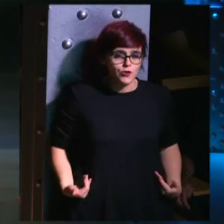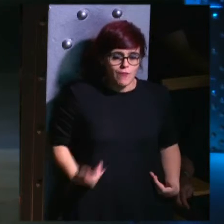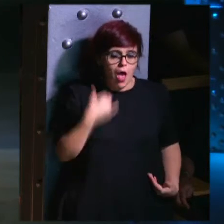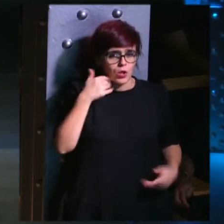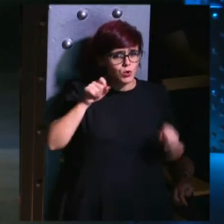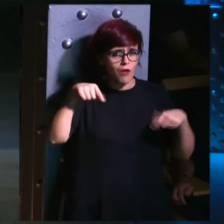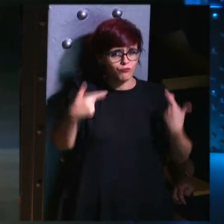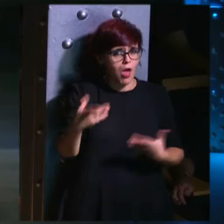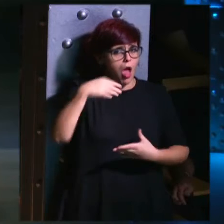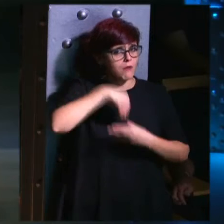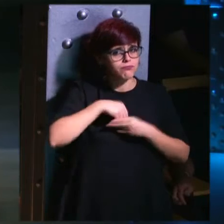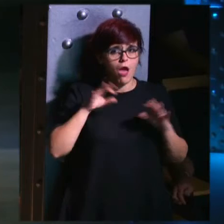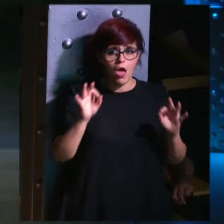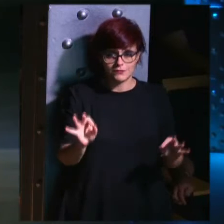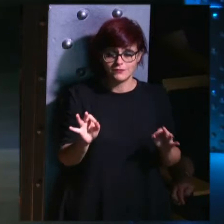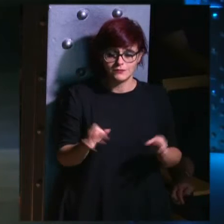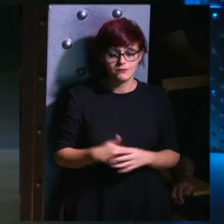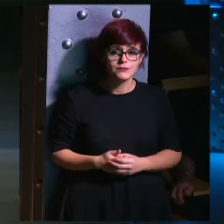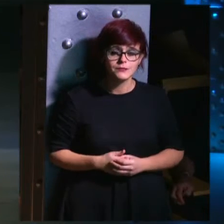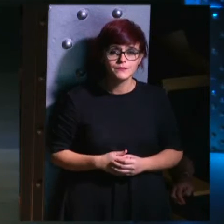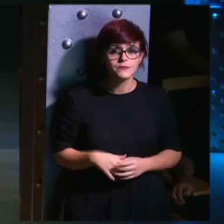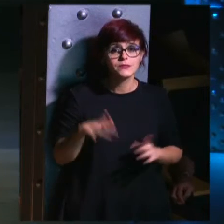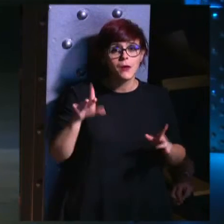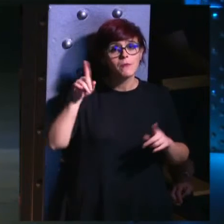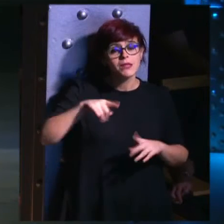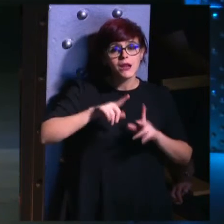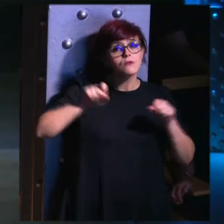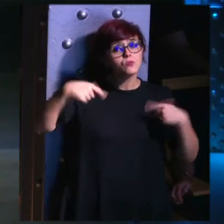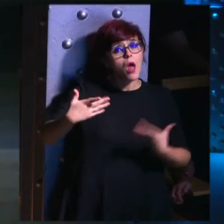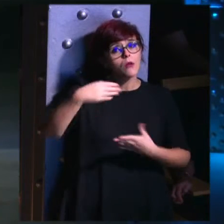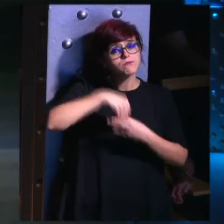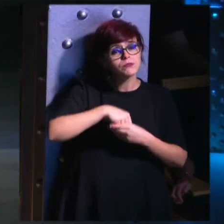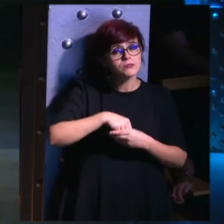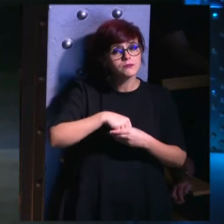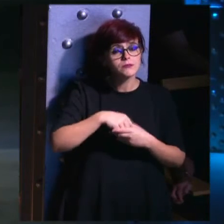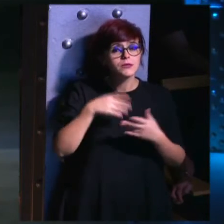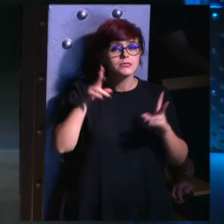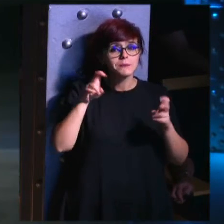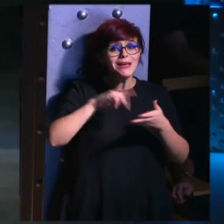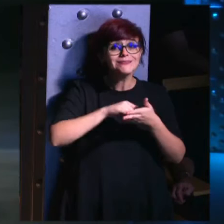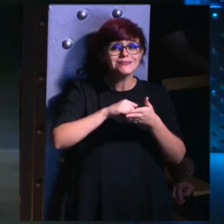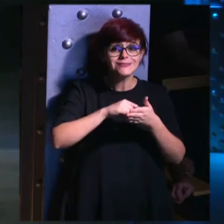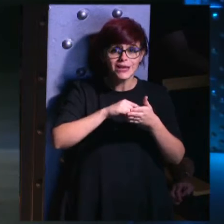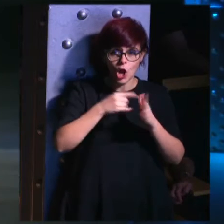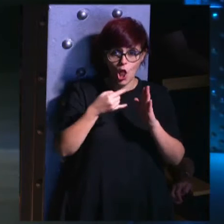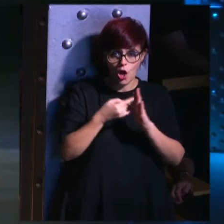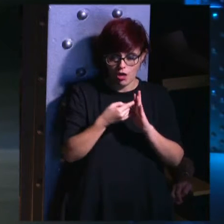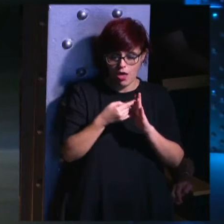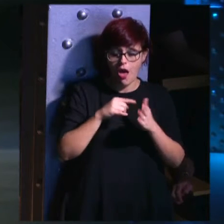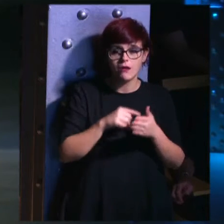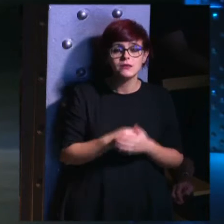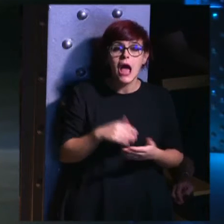otra cosa que también me parece innata a quienes somos, y es la tecnología. Es algo que no solemos tener tanto en